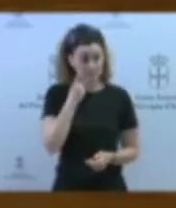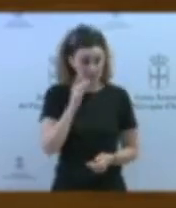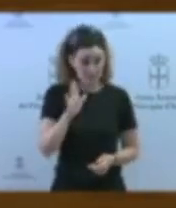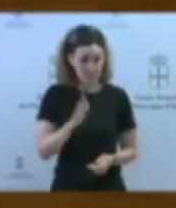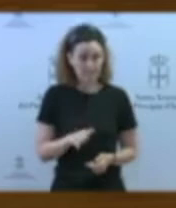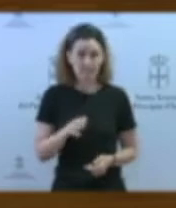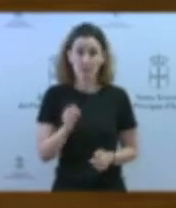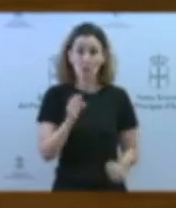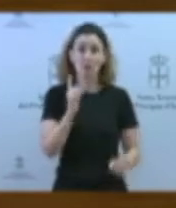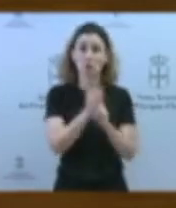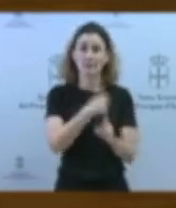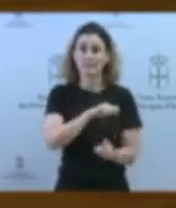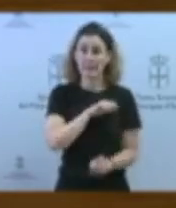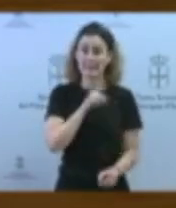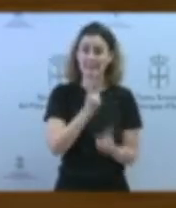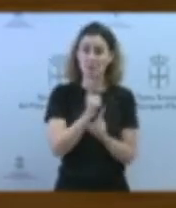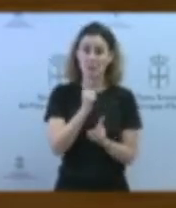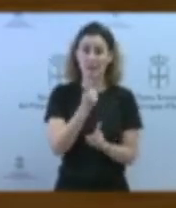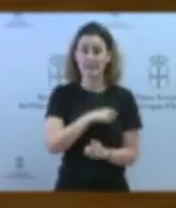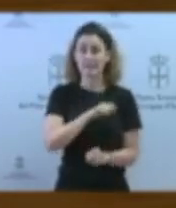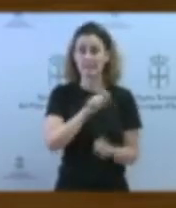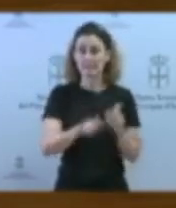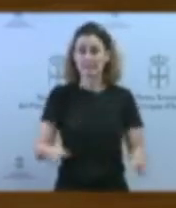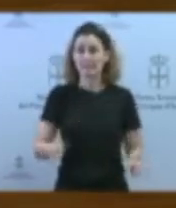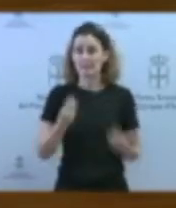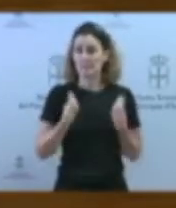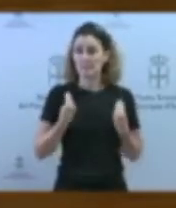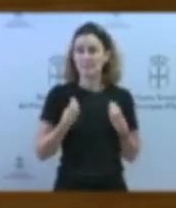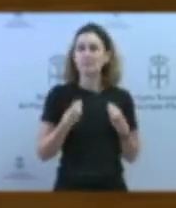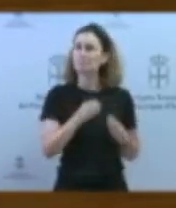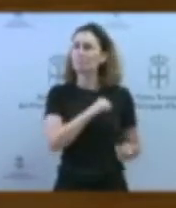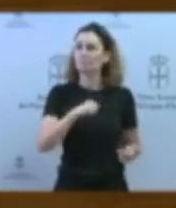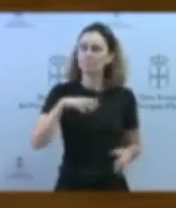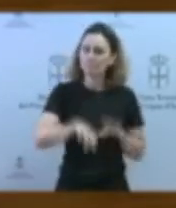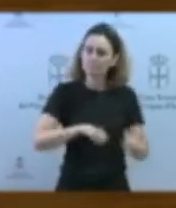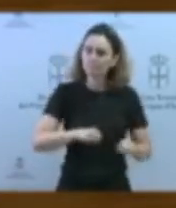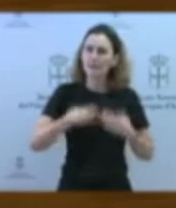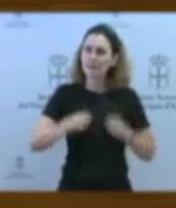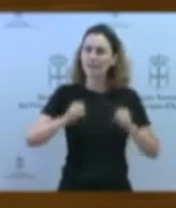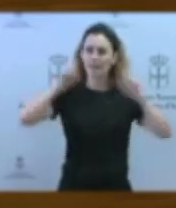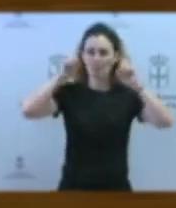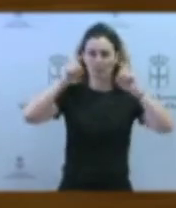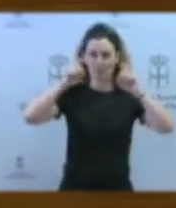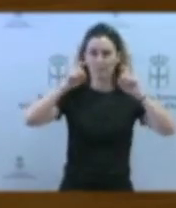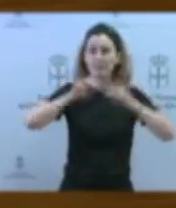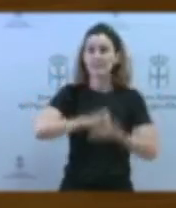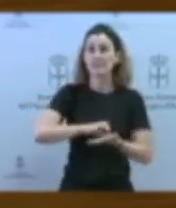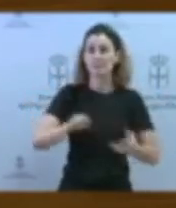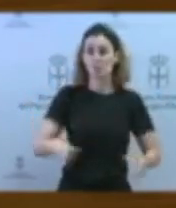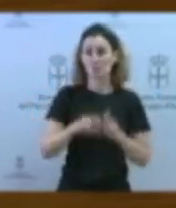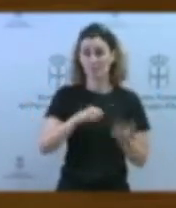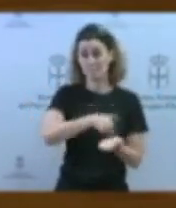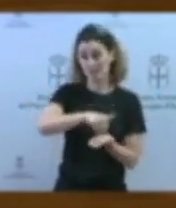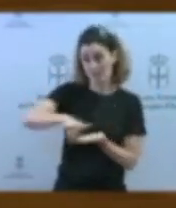y privatizar la sanidad, la educación, liquidar los servicios sociales, desahuciar, condenar al paro y precariedad laboral a un país entero con la